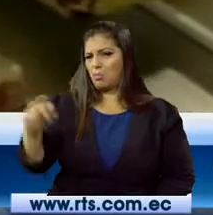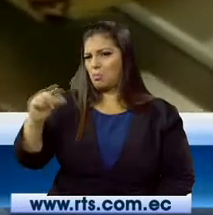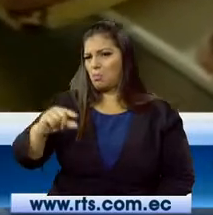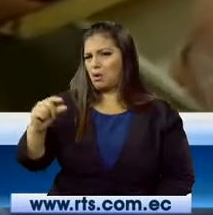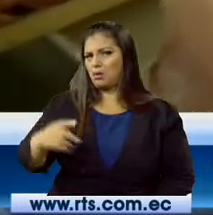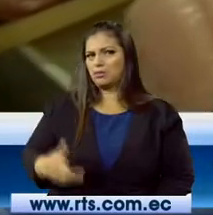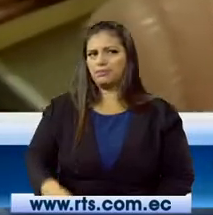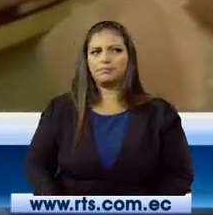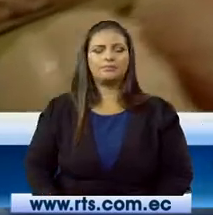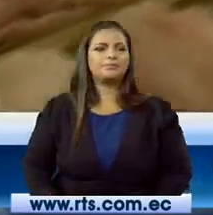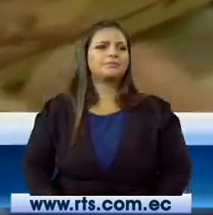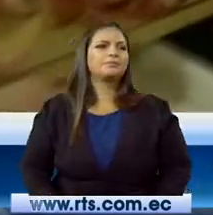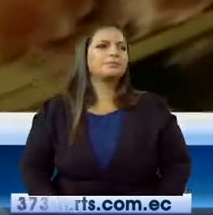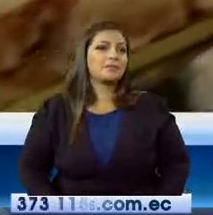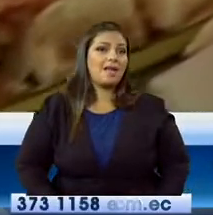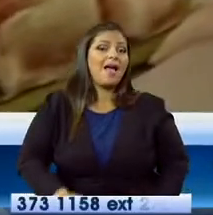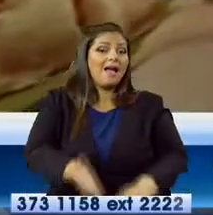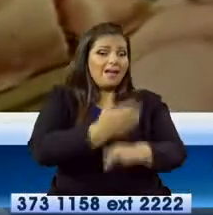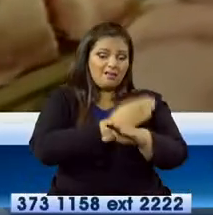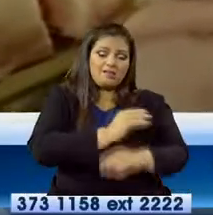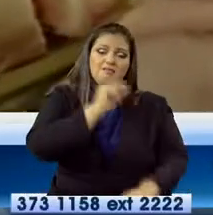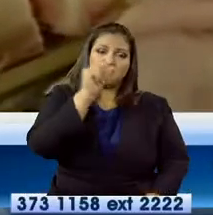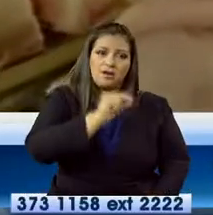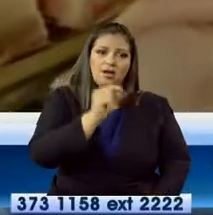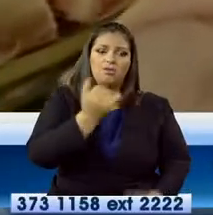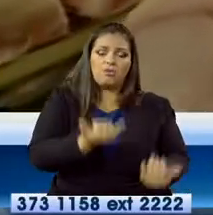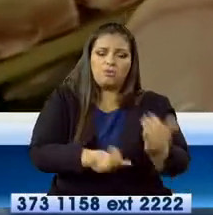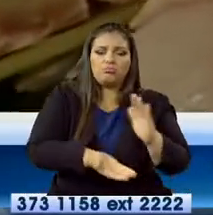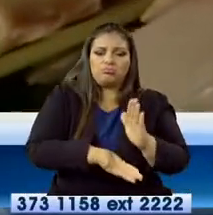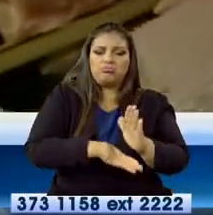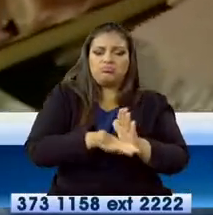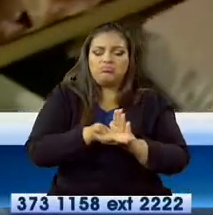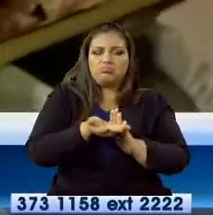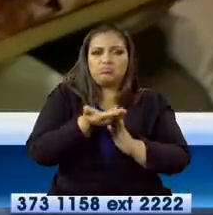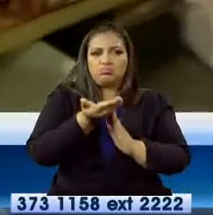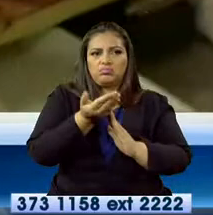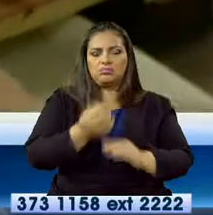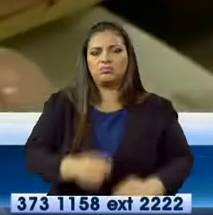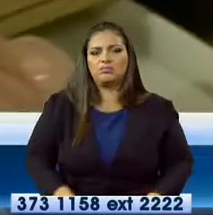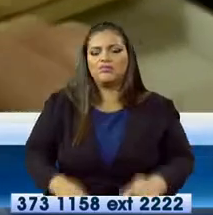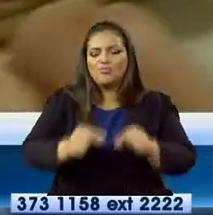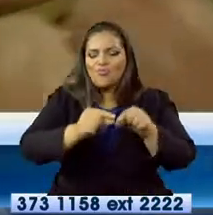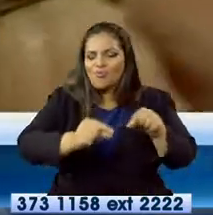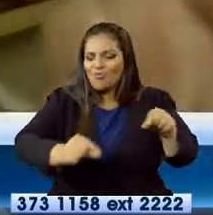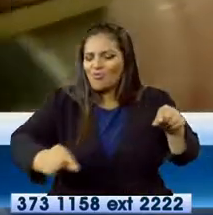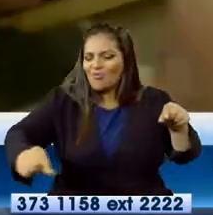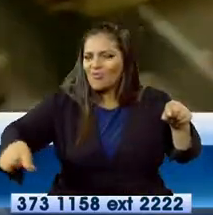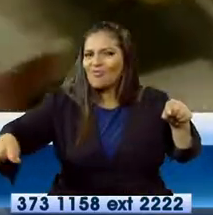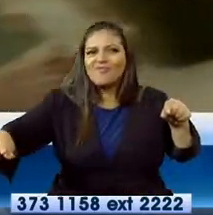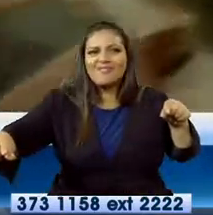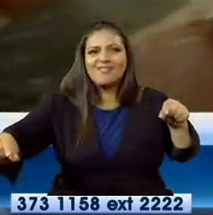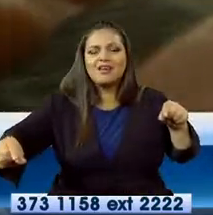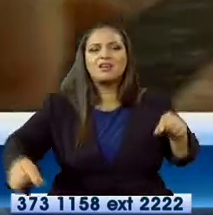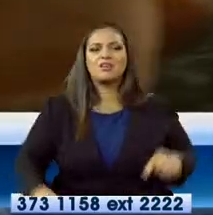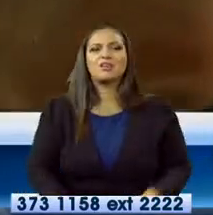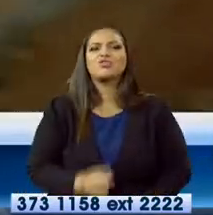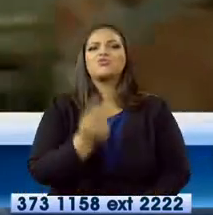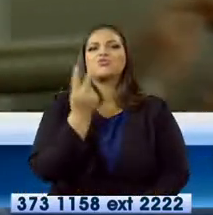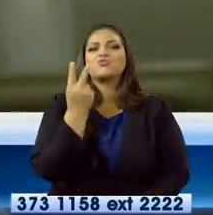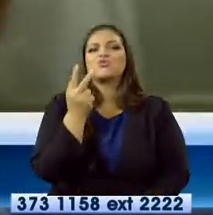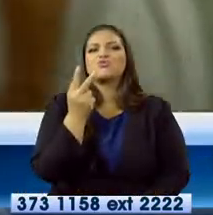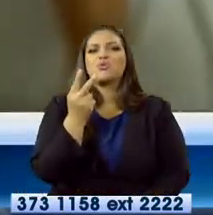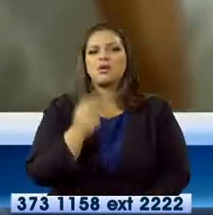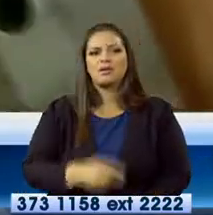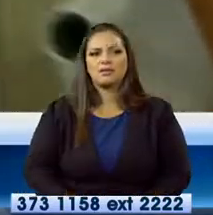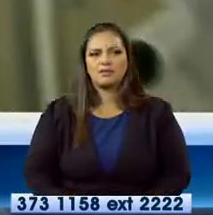este estaba barato, ahora ya está más caro. ¿Esta trompeta cómo sale cada uno? Aquí la libra, $2. ¿Y estaba? $1